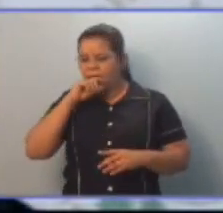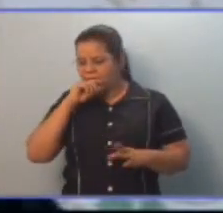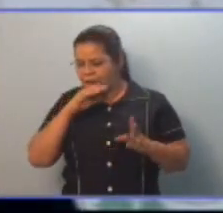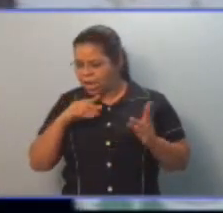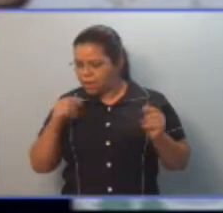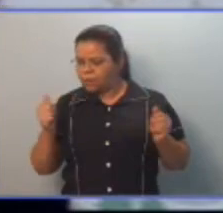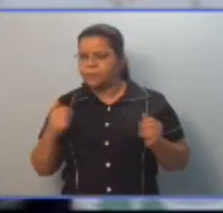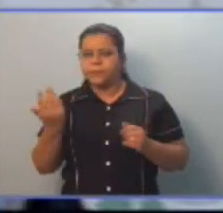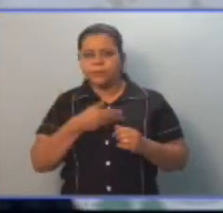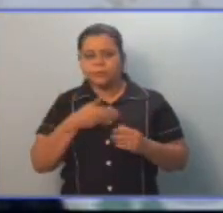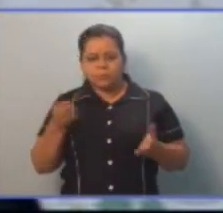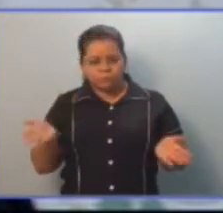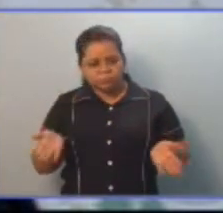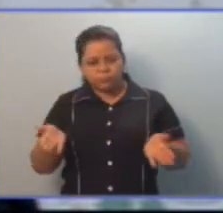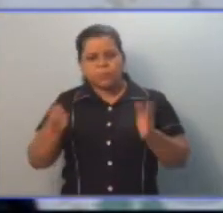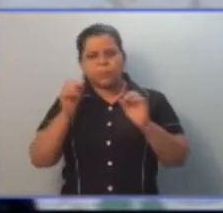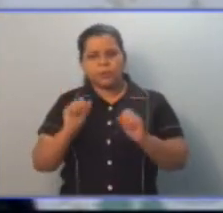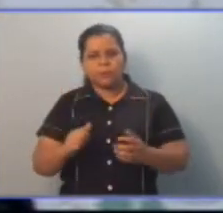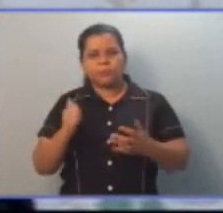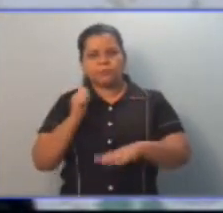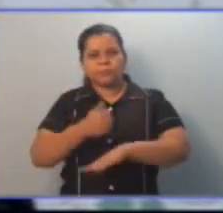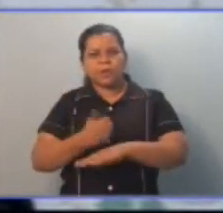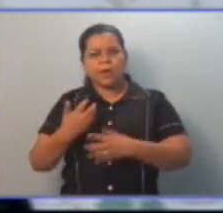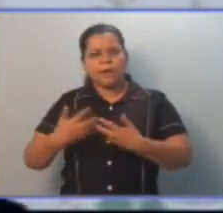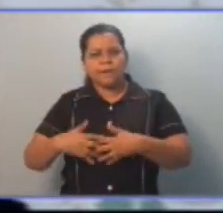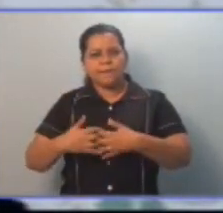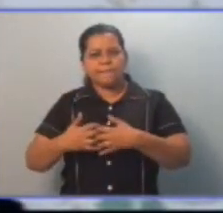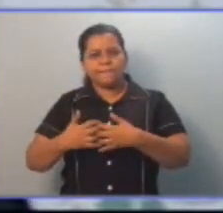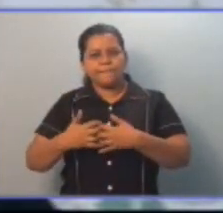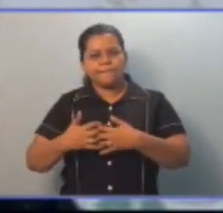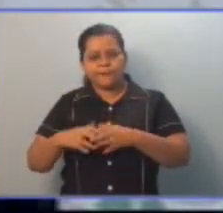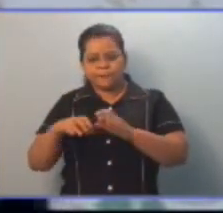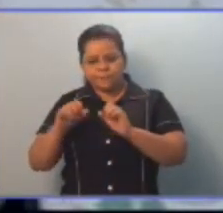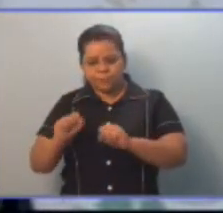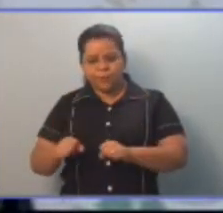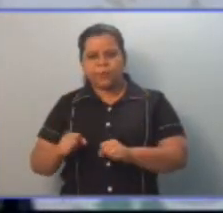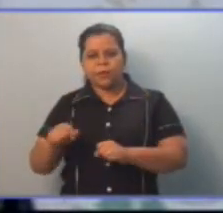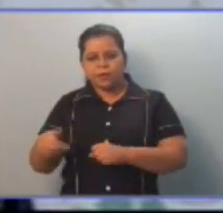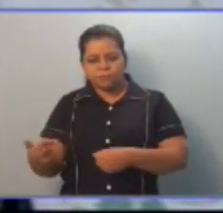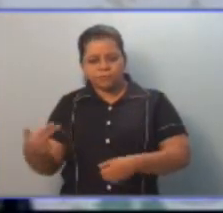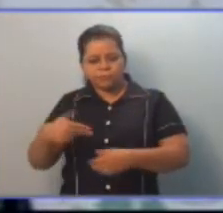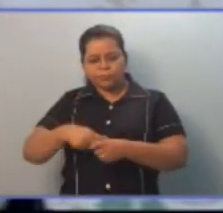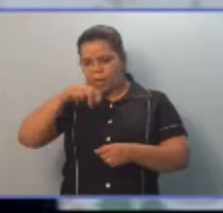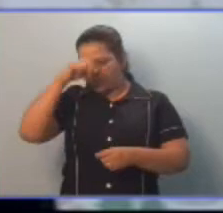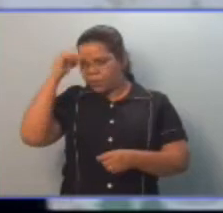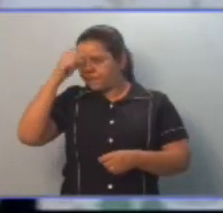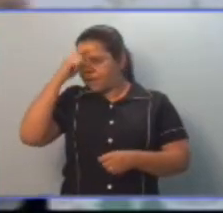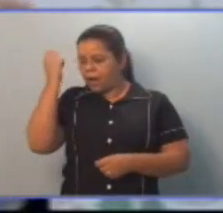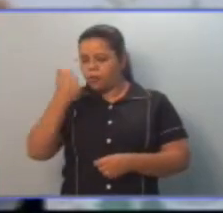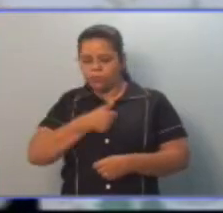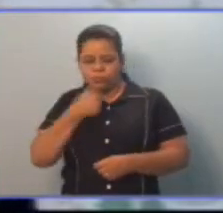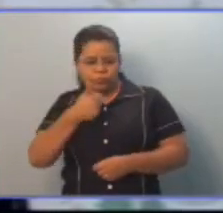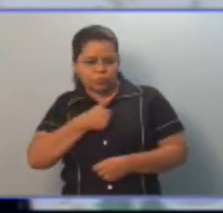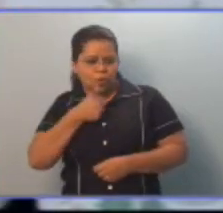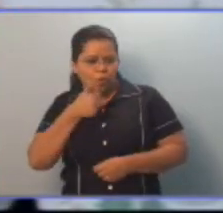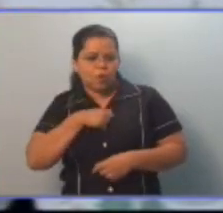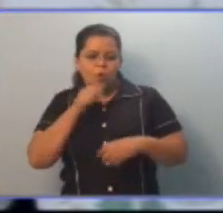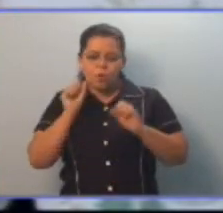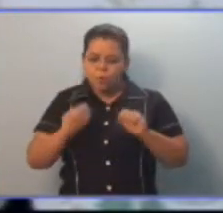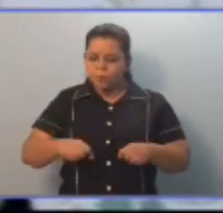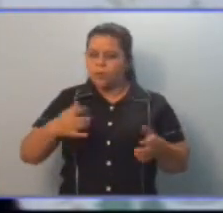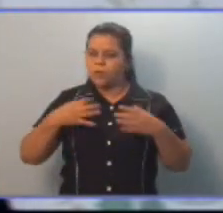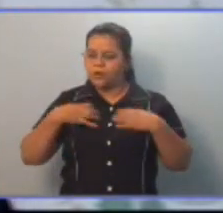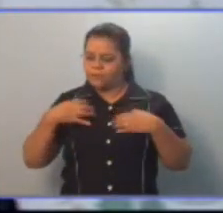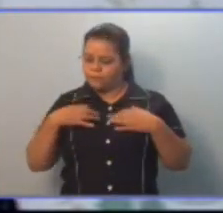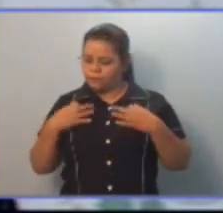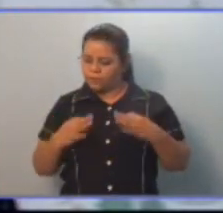los orientamos a ponerles una fábrica para que ellos posteriormente puedan ser autosostenibles y puedan vivir de la mejor